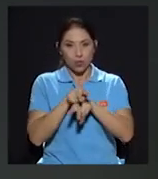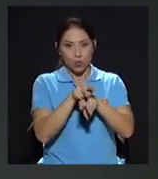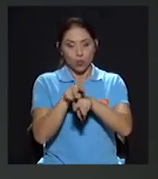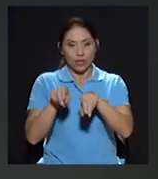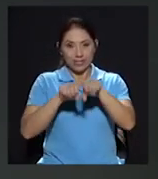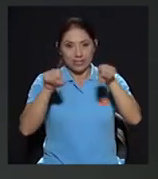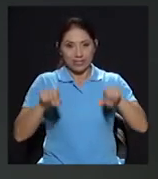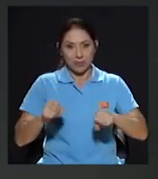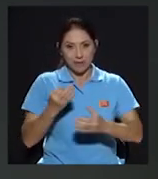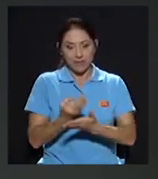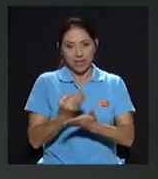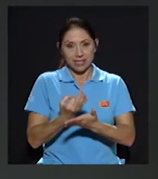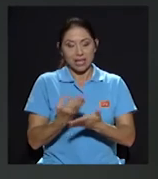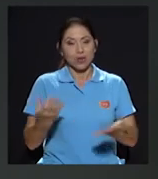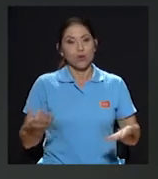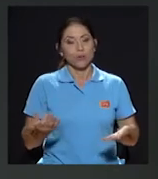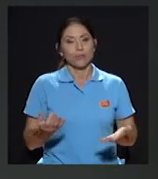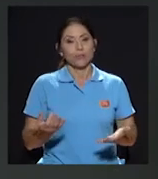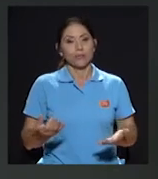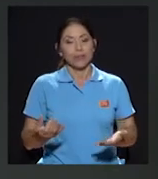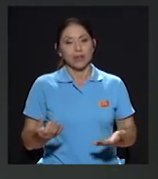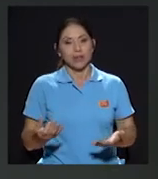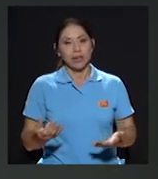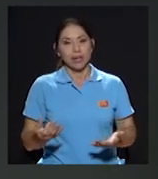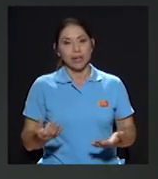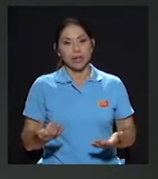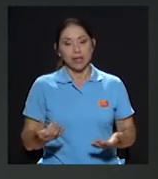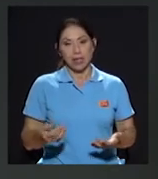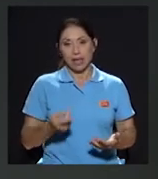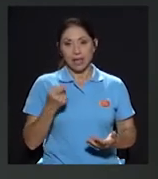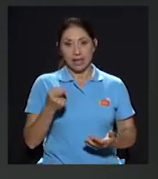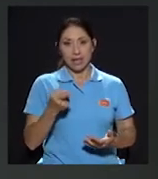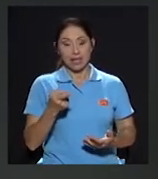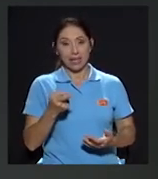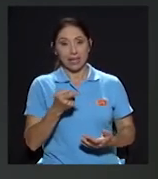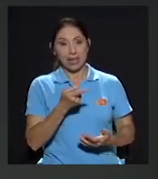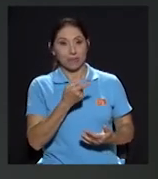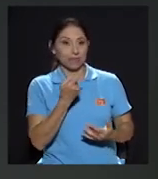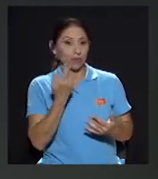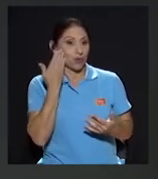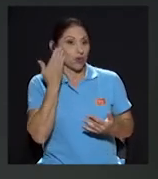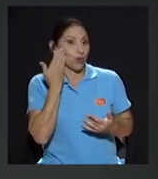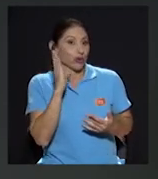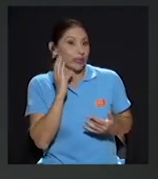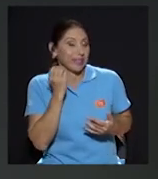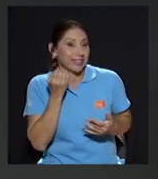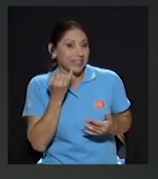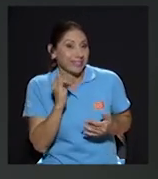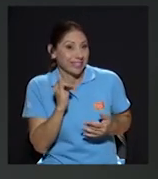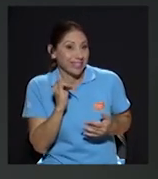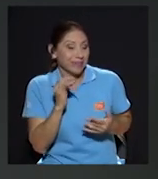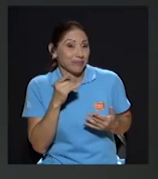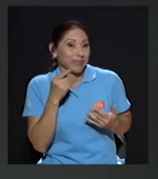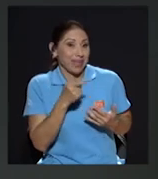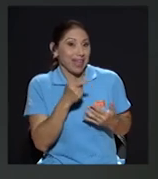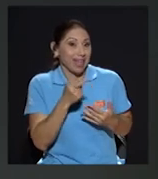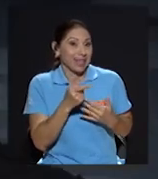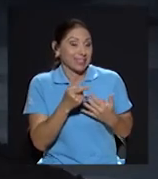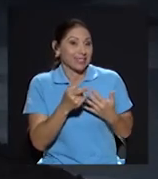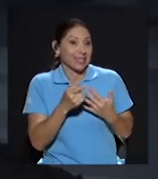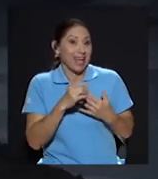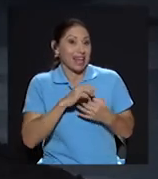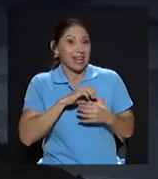financiero en en que le torcieron el brazo o no sé si todavía lo han deslizado